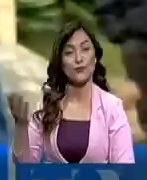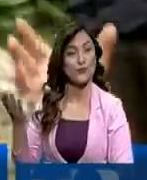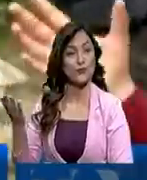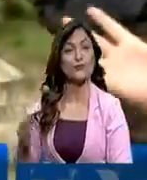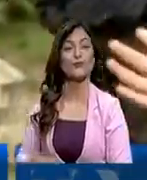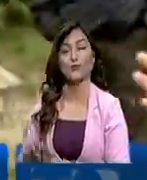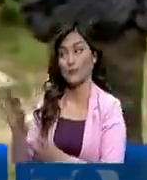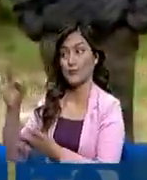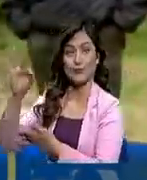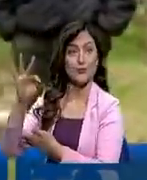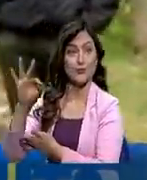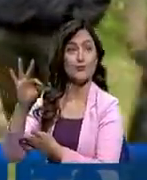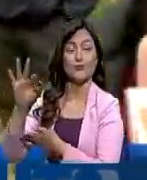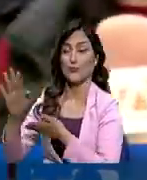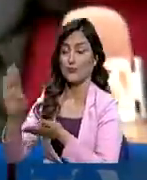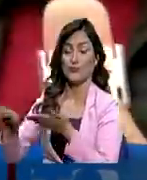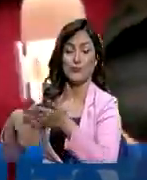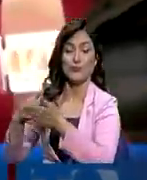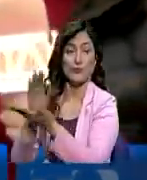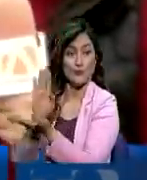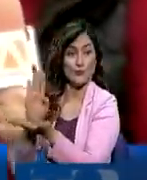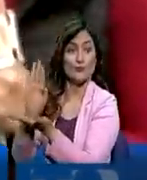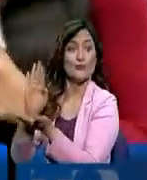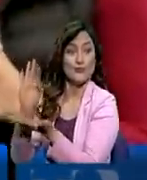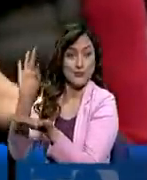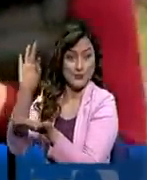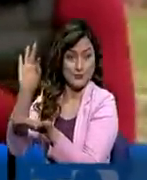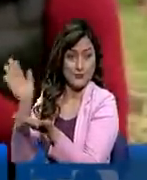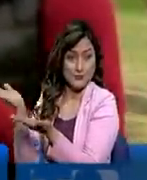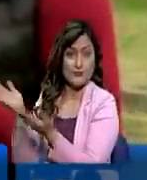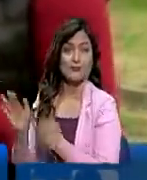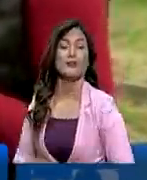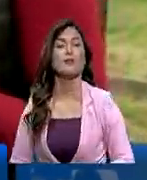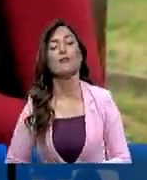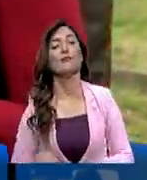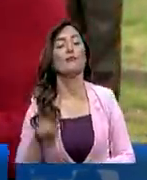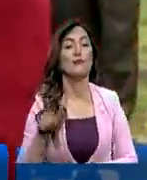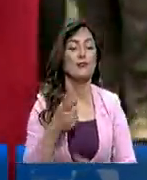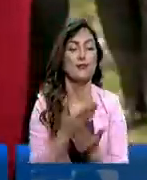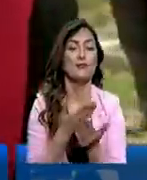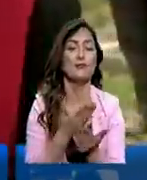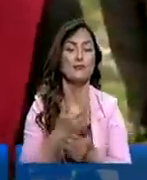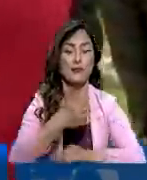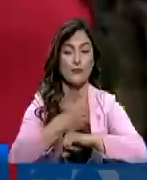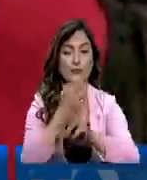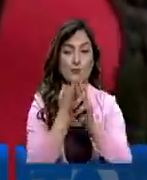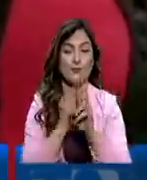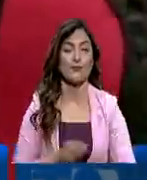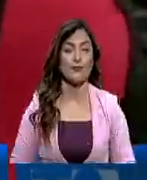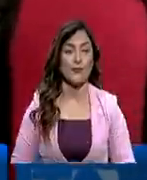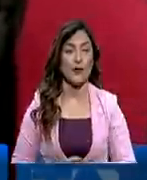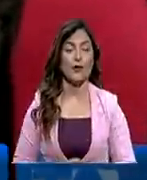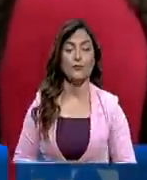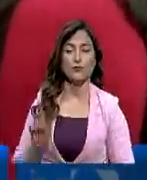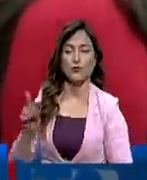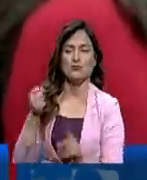Mireya, representante de todos los vecinos que hoy se han dado cita en este lugar para exigir a las autoridades una respuesta. ¿Cómo le afecta en su